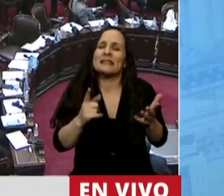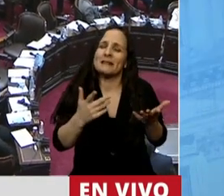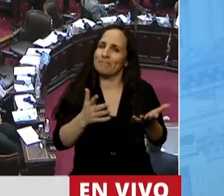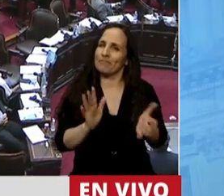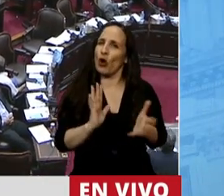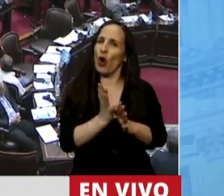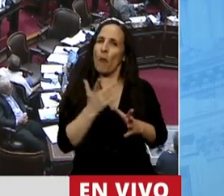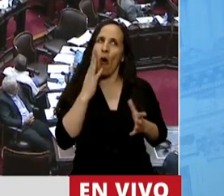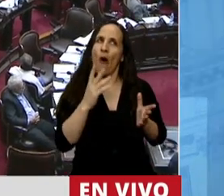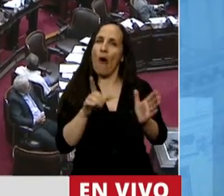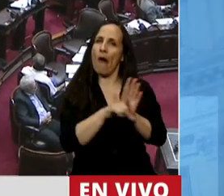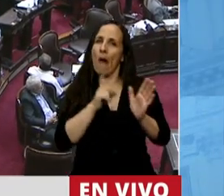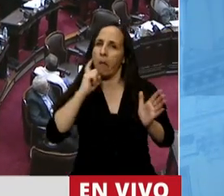delito.